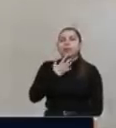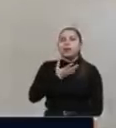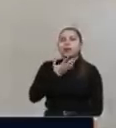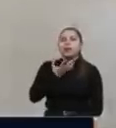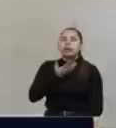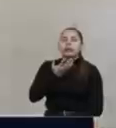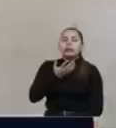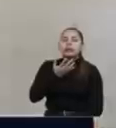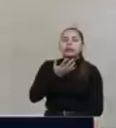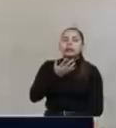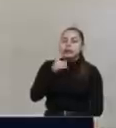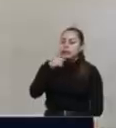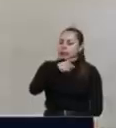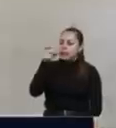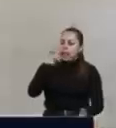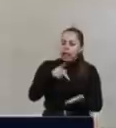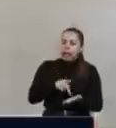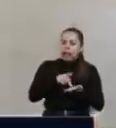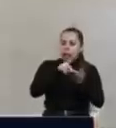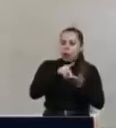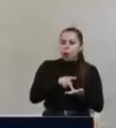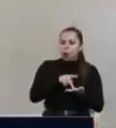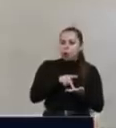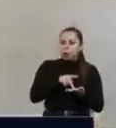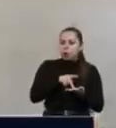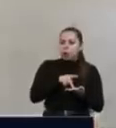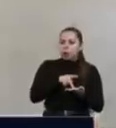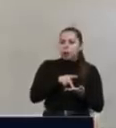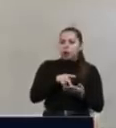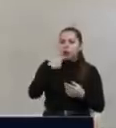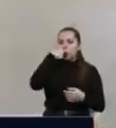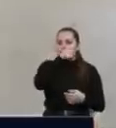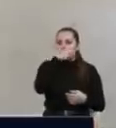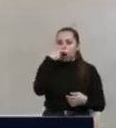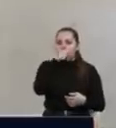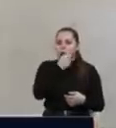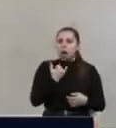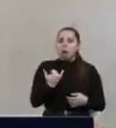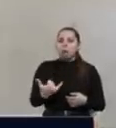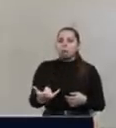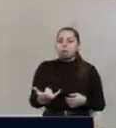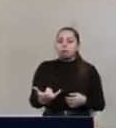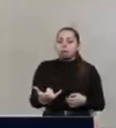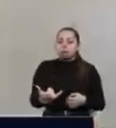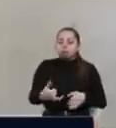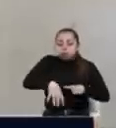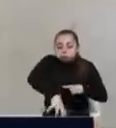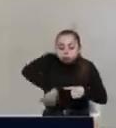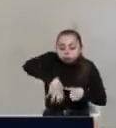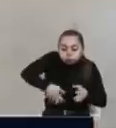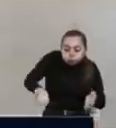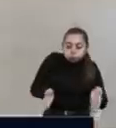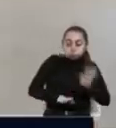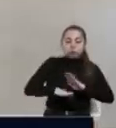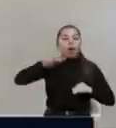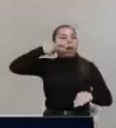de kilos de cocaína enterrada,